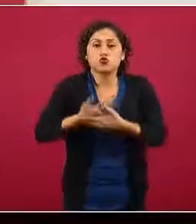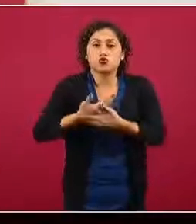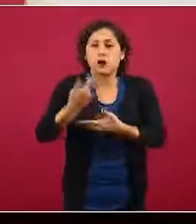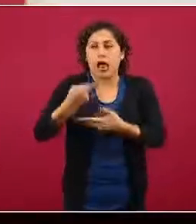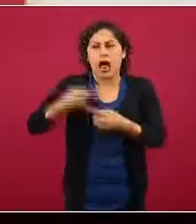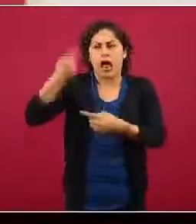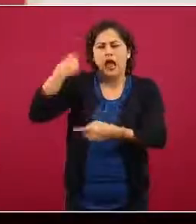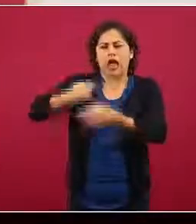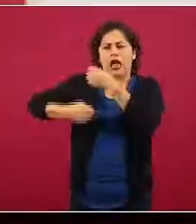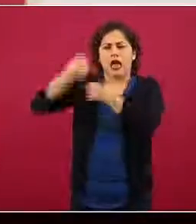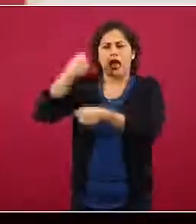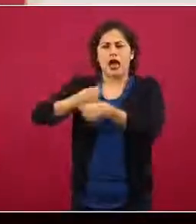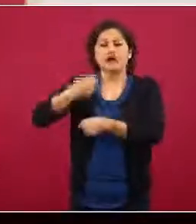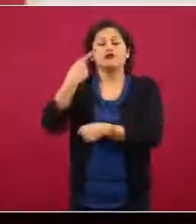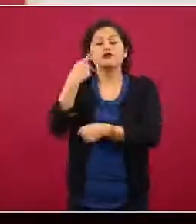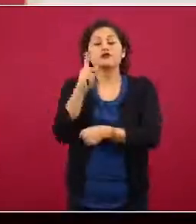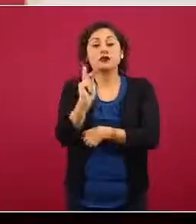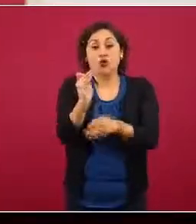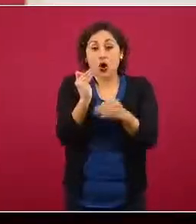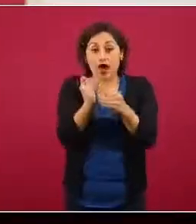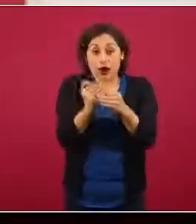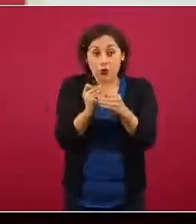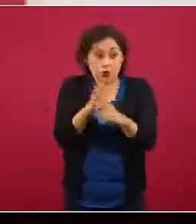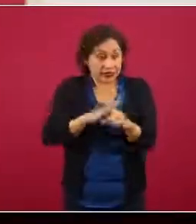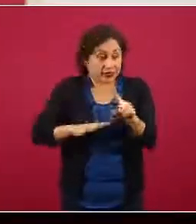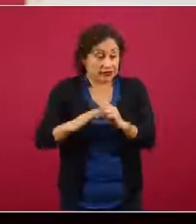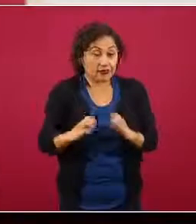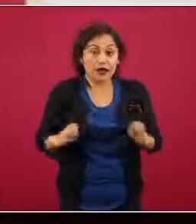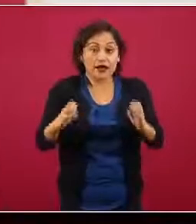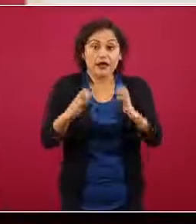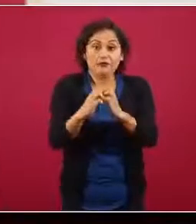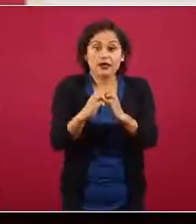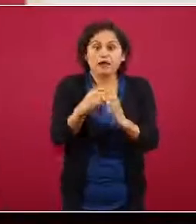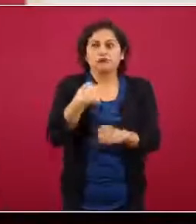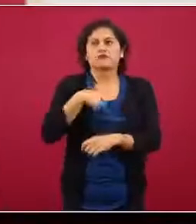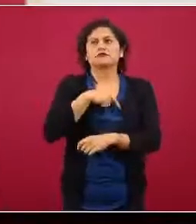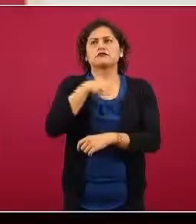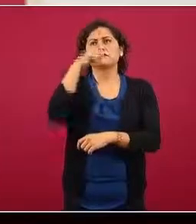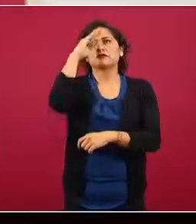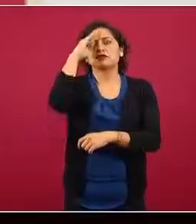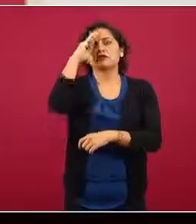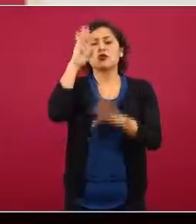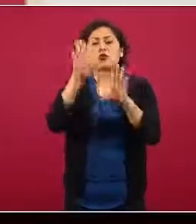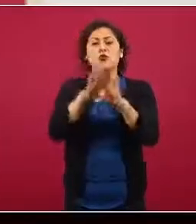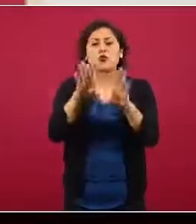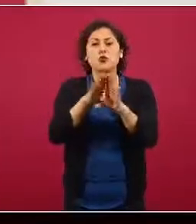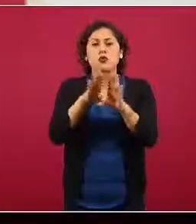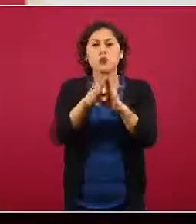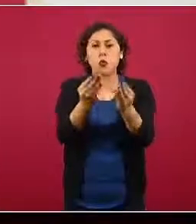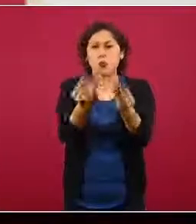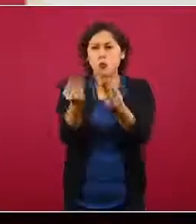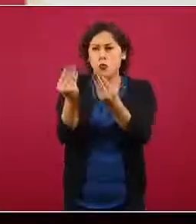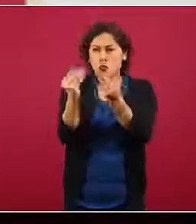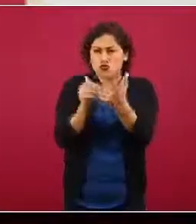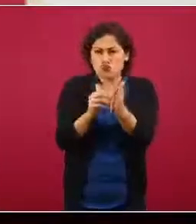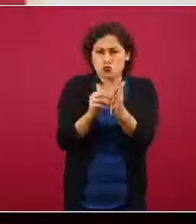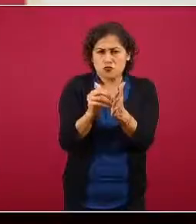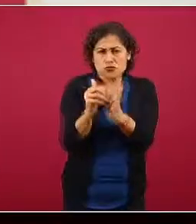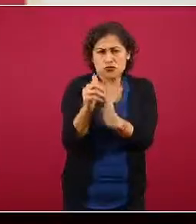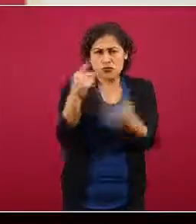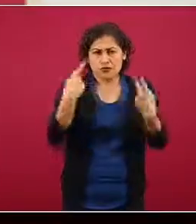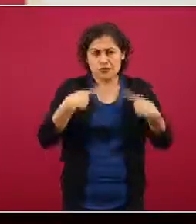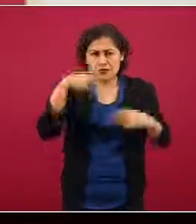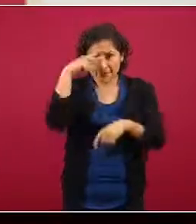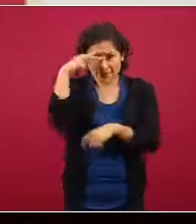Pero hoy la necesidad de esta emergencia nos hace tener que vacunar a muchos millones de mexicanas